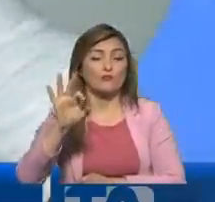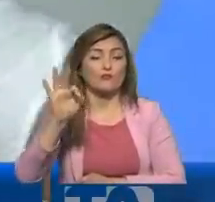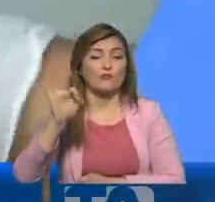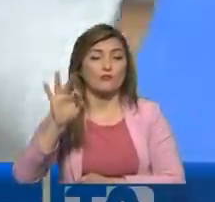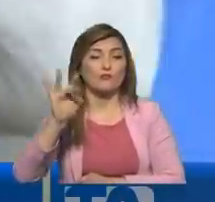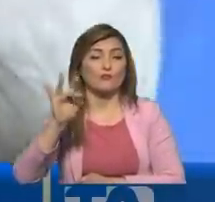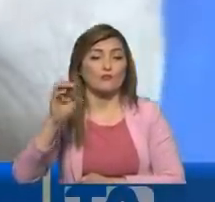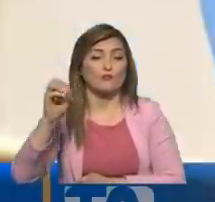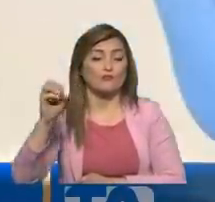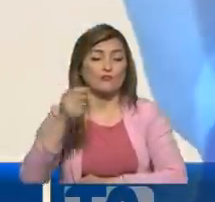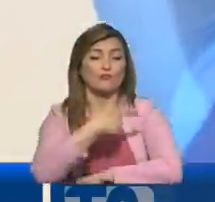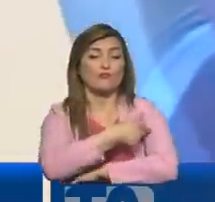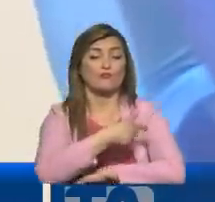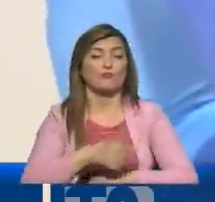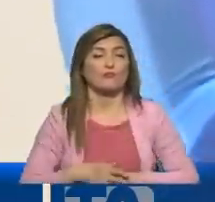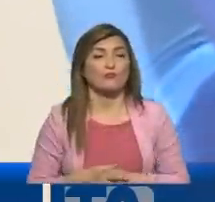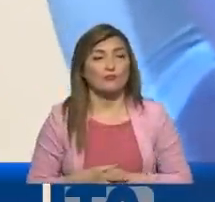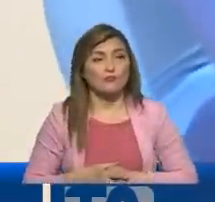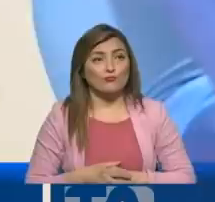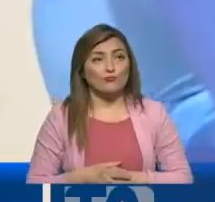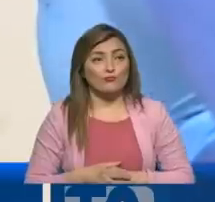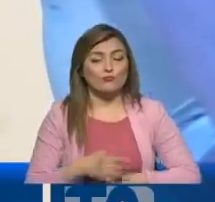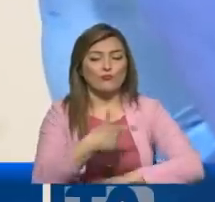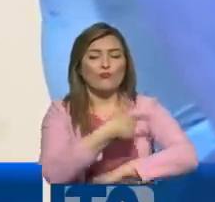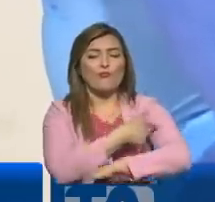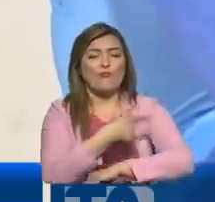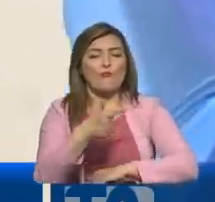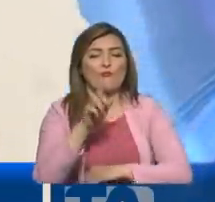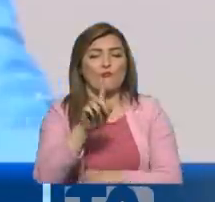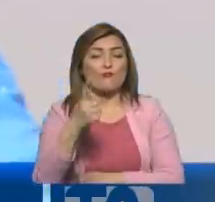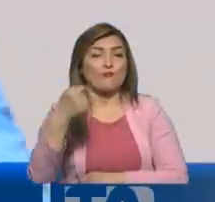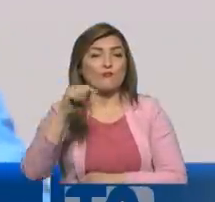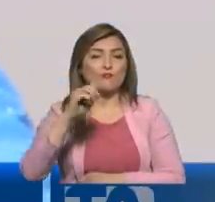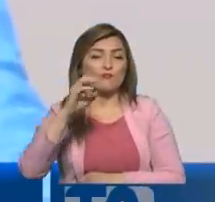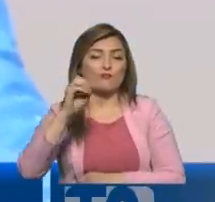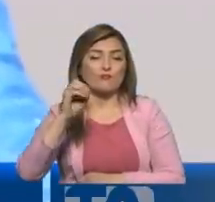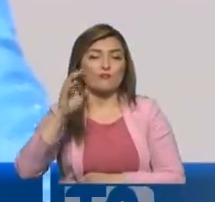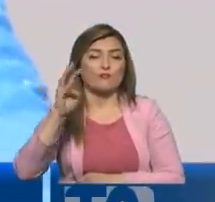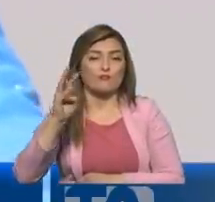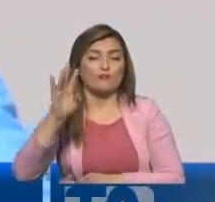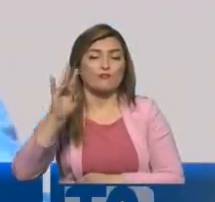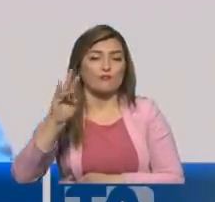2.099.800 vacunas. De estas, se han aplicado apenas